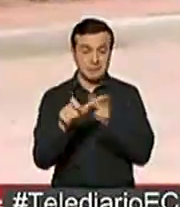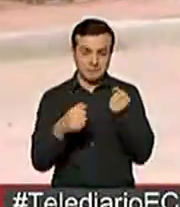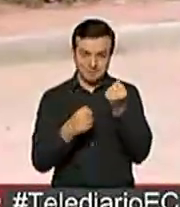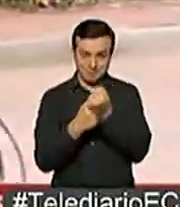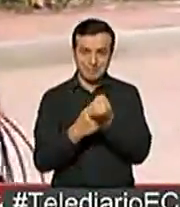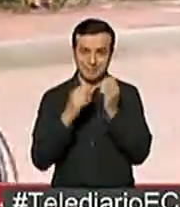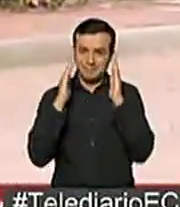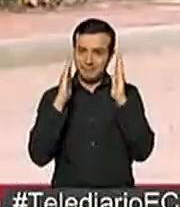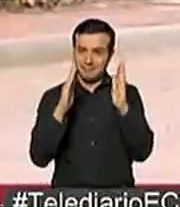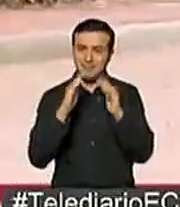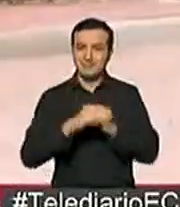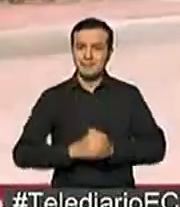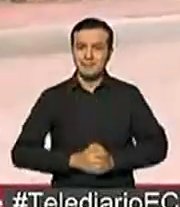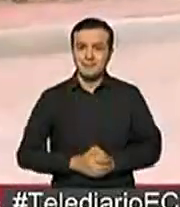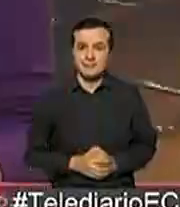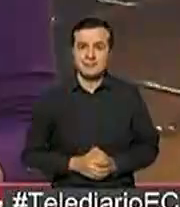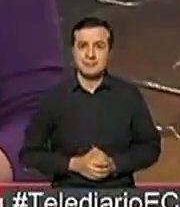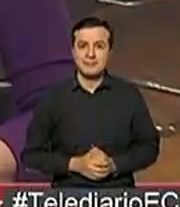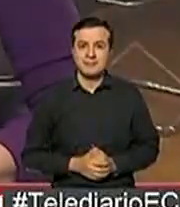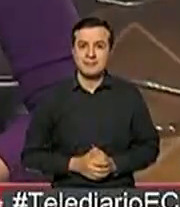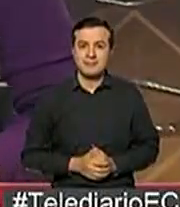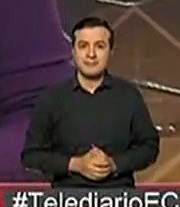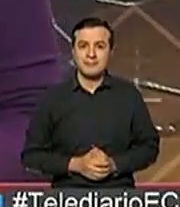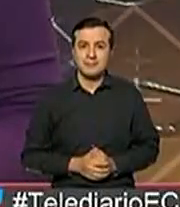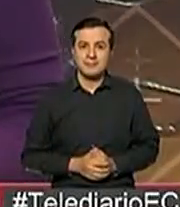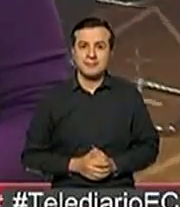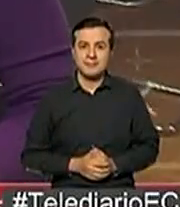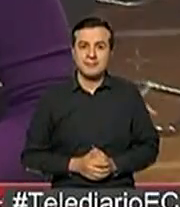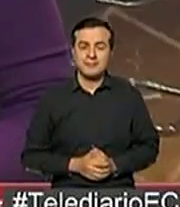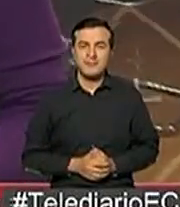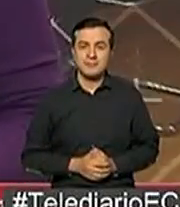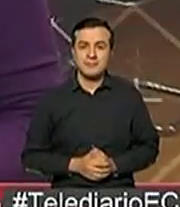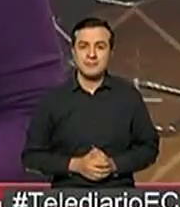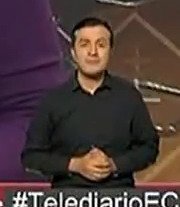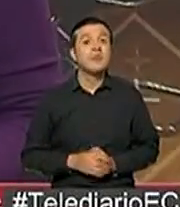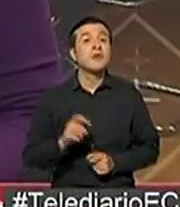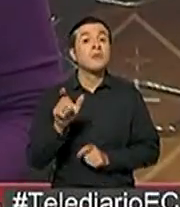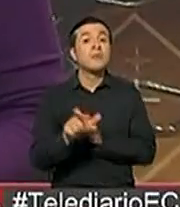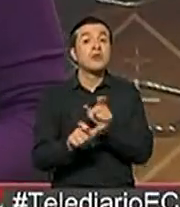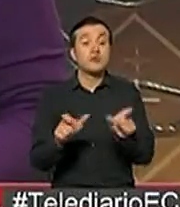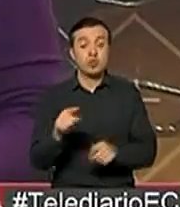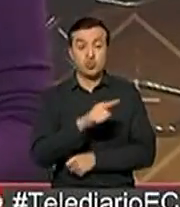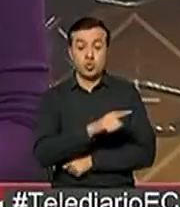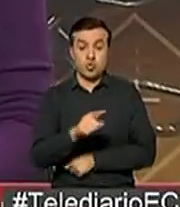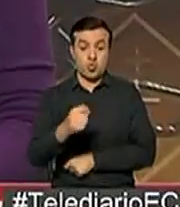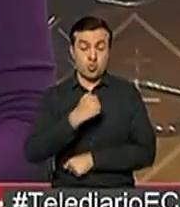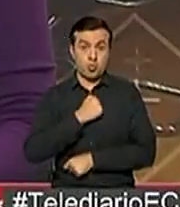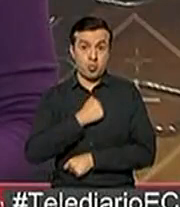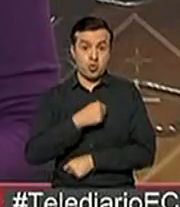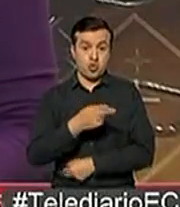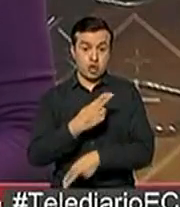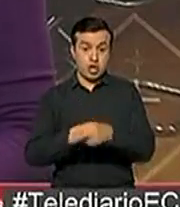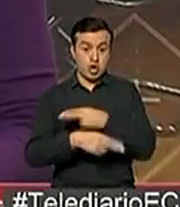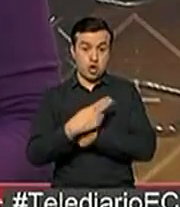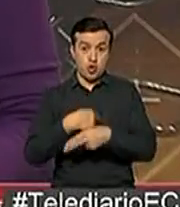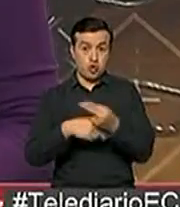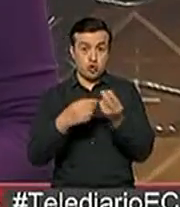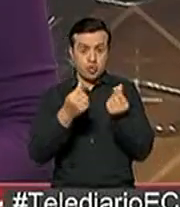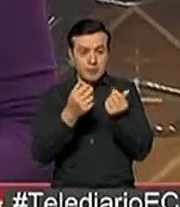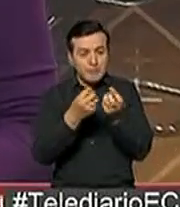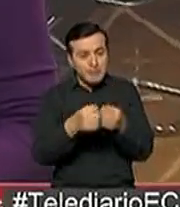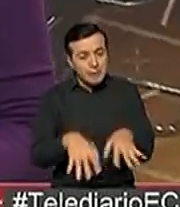luís alfredo zúñiga medios públicos varias personas cuyos negocios fueron afectados en los actos